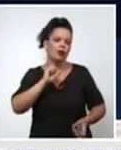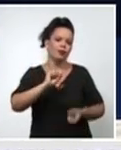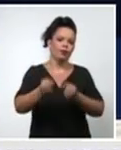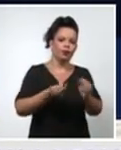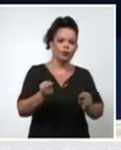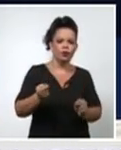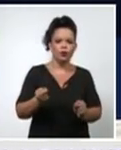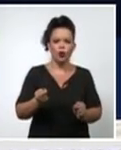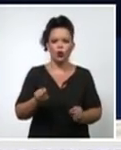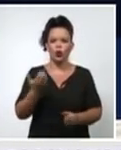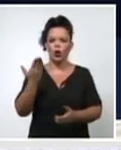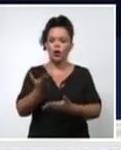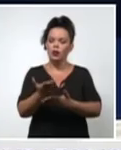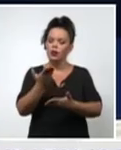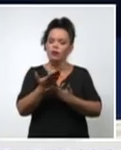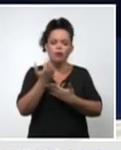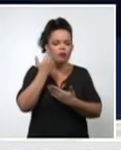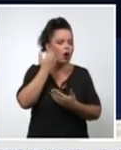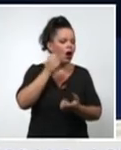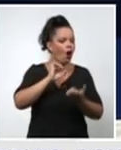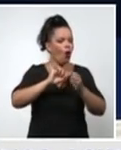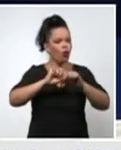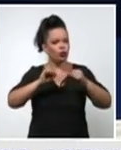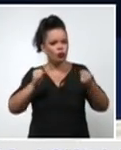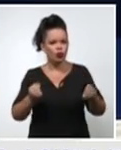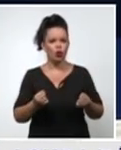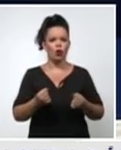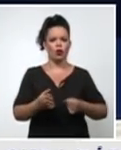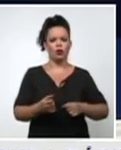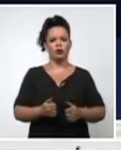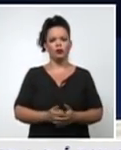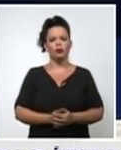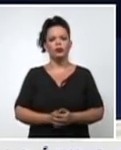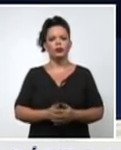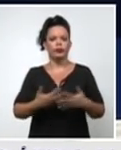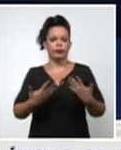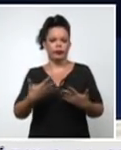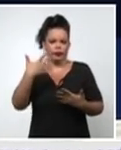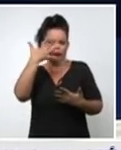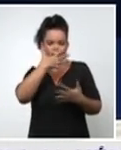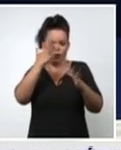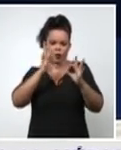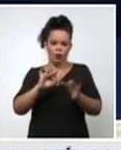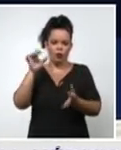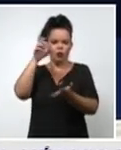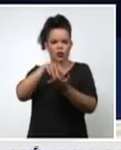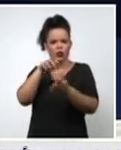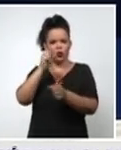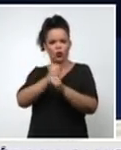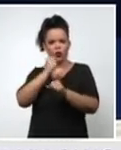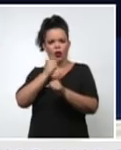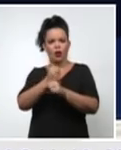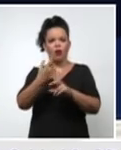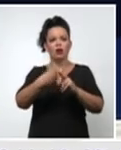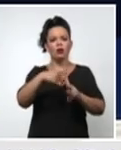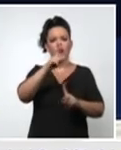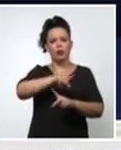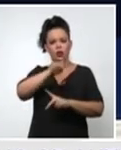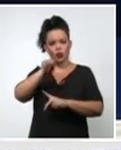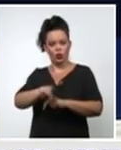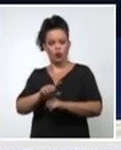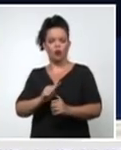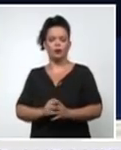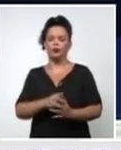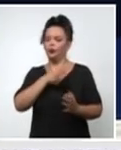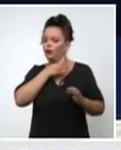órganos que están para esta actividad y por las propias personas. Hoy por la mañana, y yo no